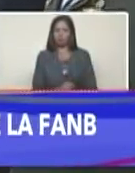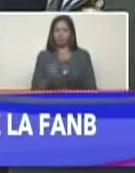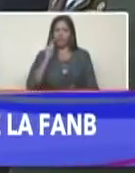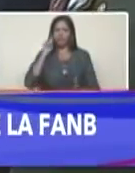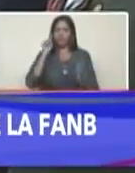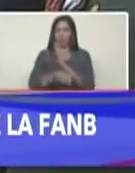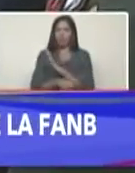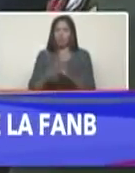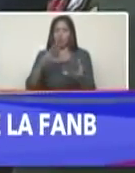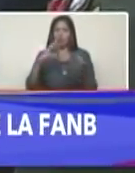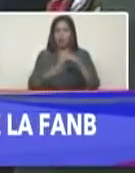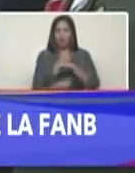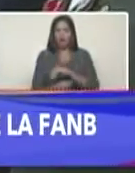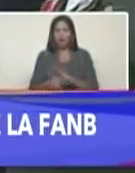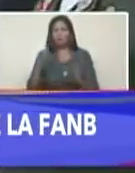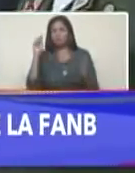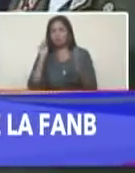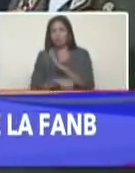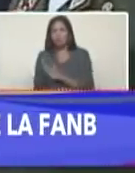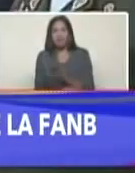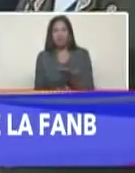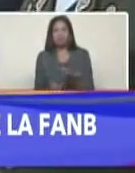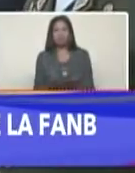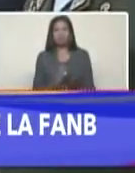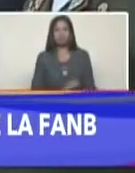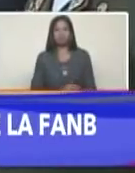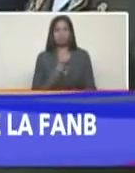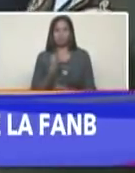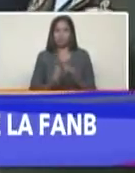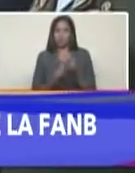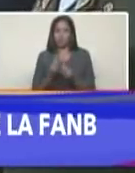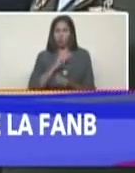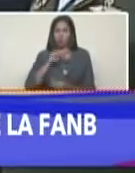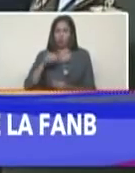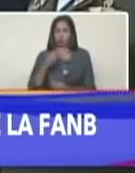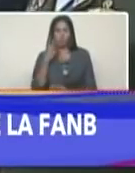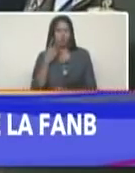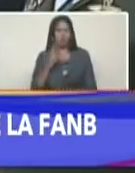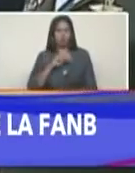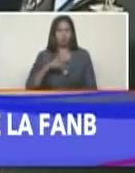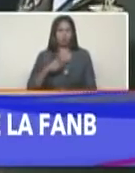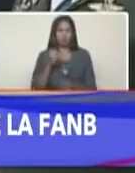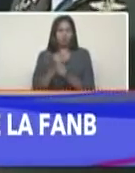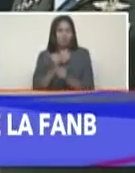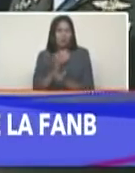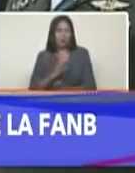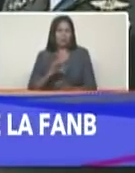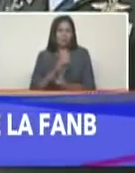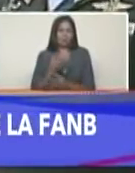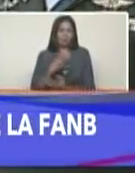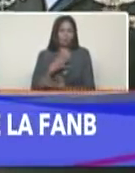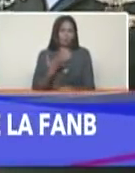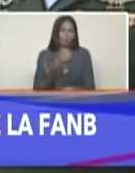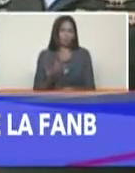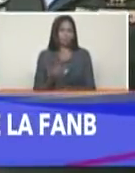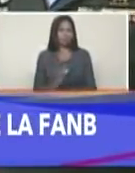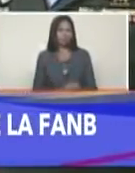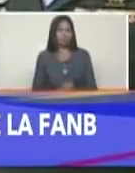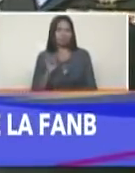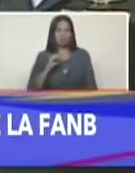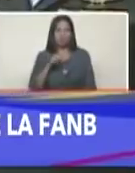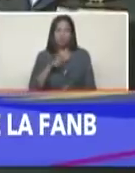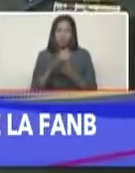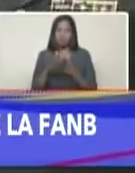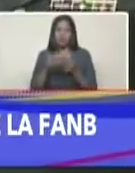sancionar, que lo va a bloquear. Como que nosotros no supiéramos trabajar y no pudiéramos garantizarle a nuestro